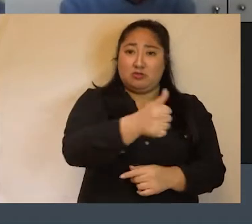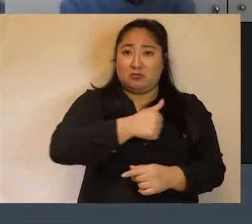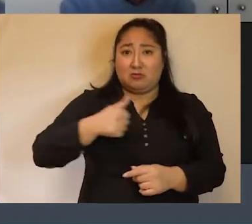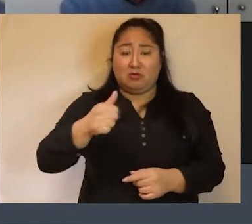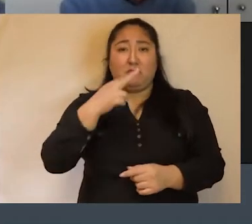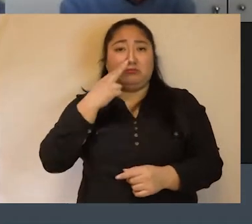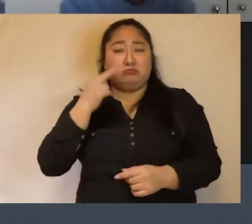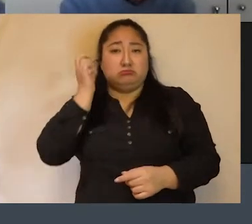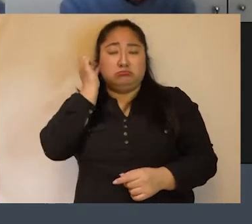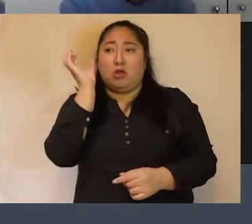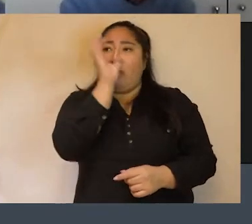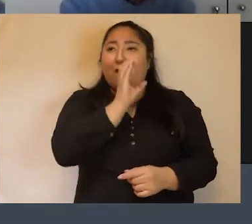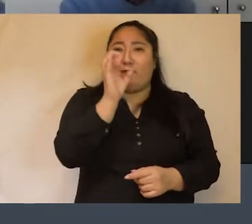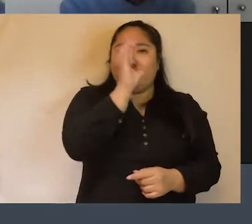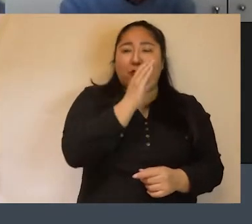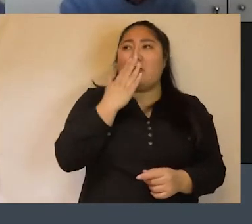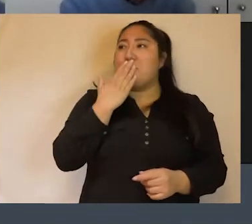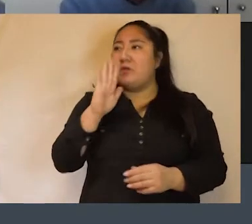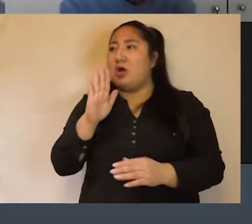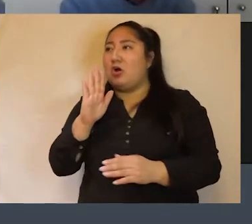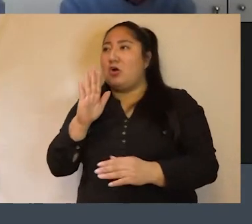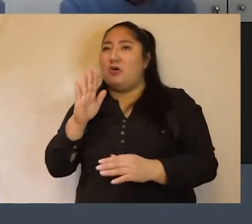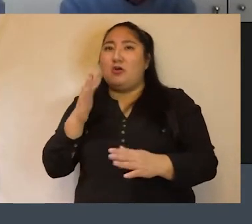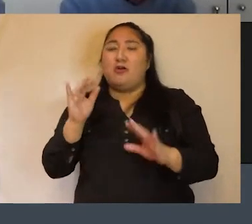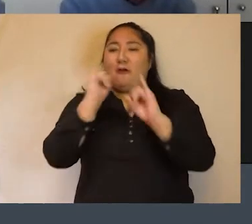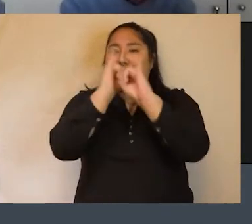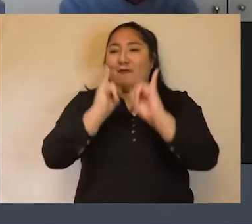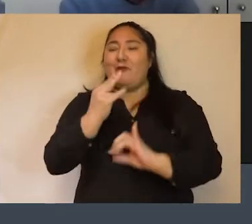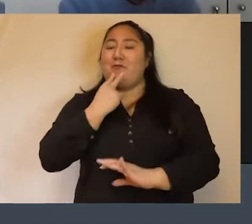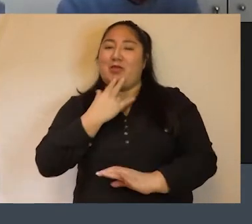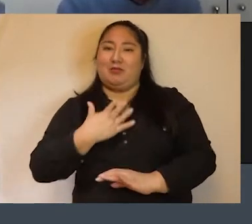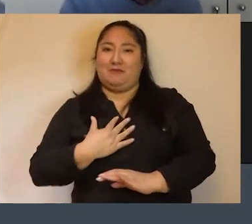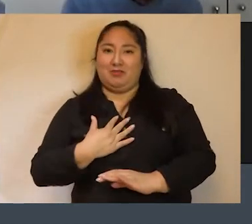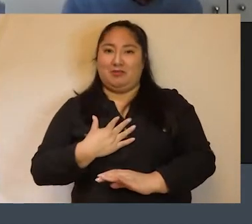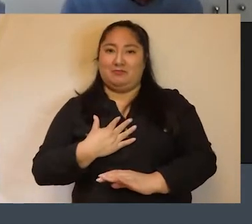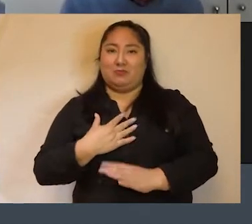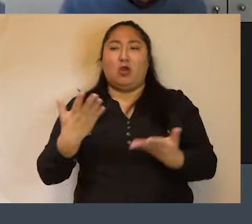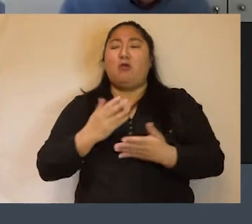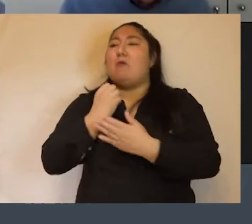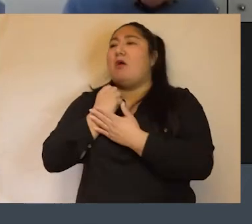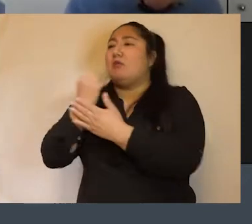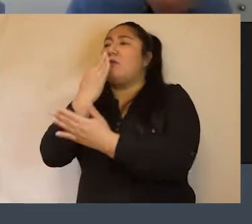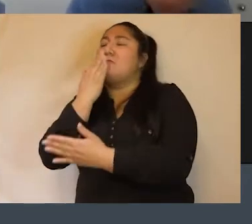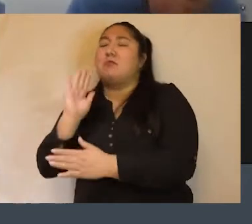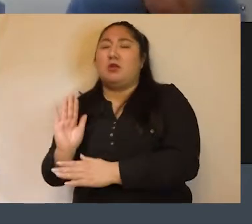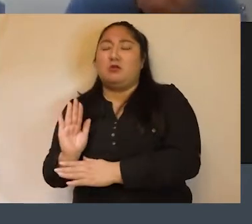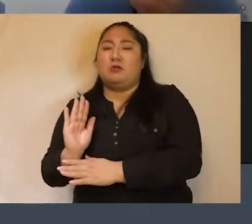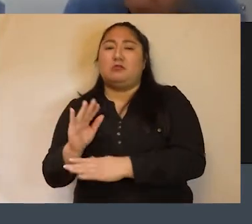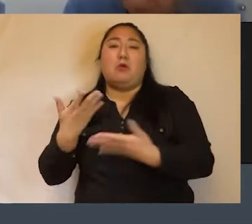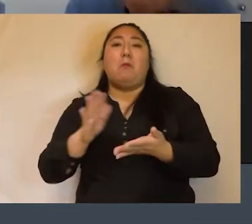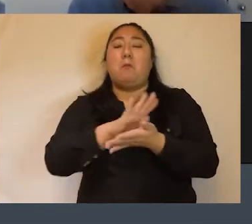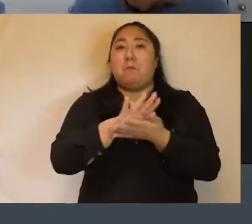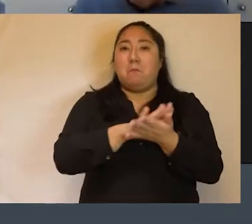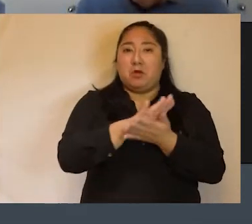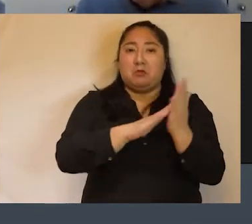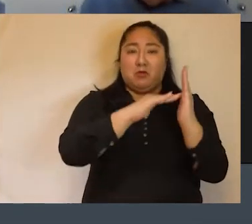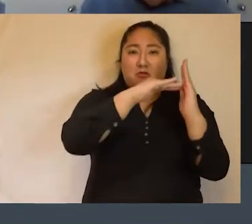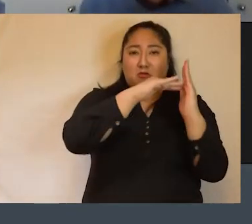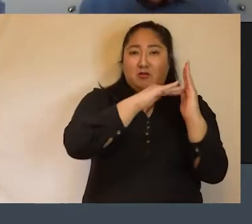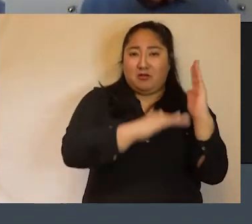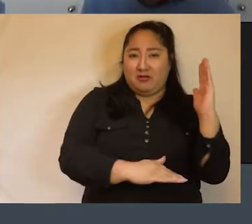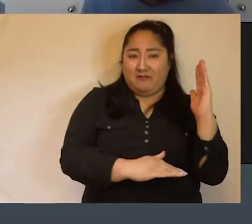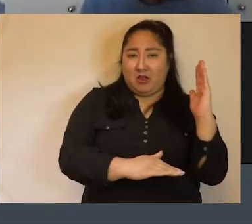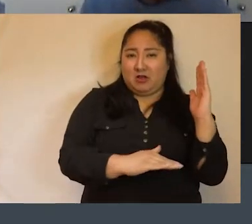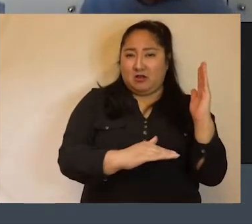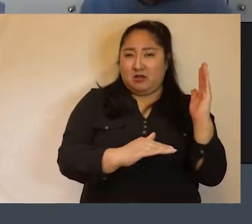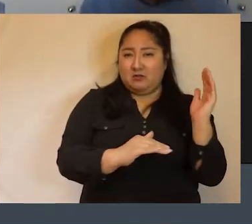y generalmente todos y todas, buscan el mejor acceso y las mejores condiciones para las personas. Nacen así como la